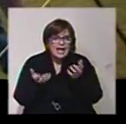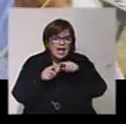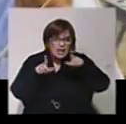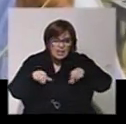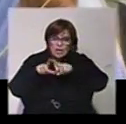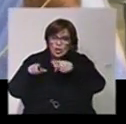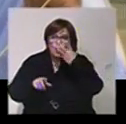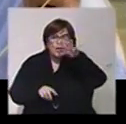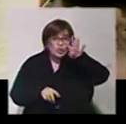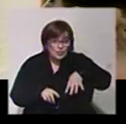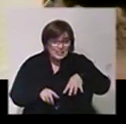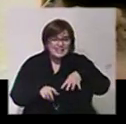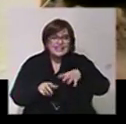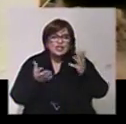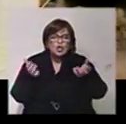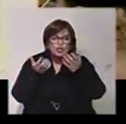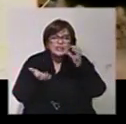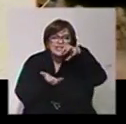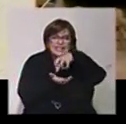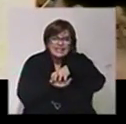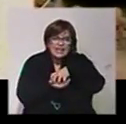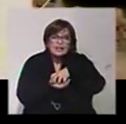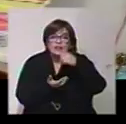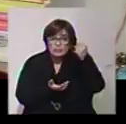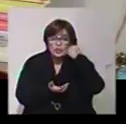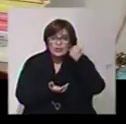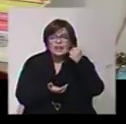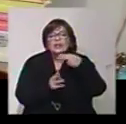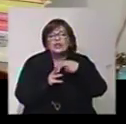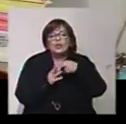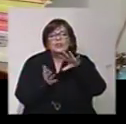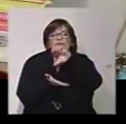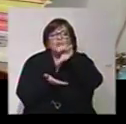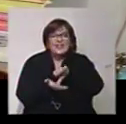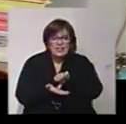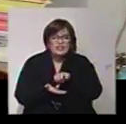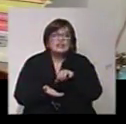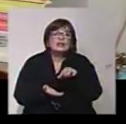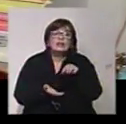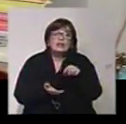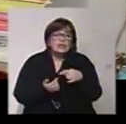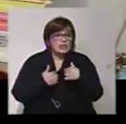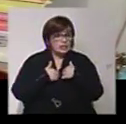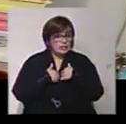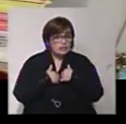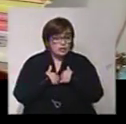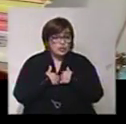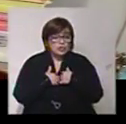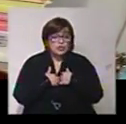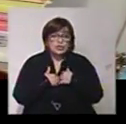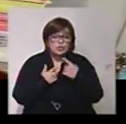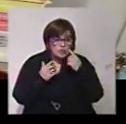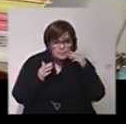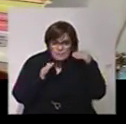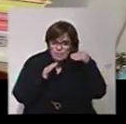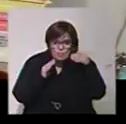4 meses en la cocina de un lugar muy importante llamado El Ciudadano. y estaba como muy imbuida en el mundo.